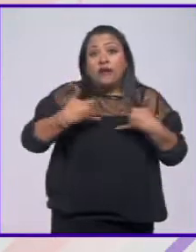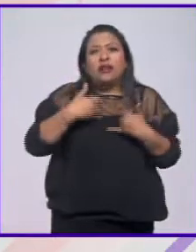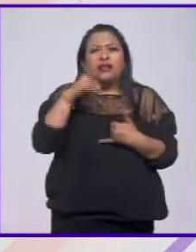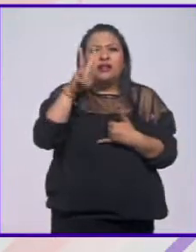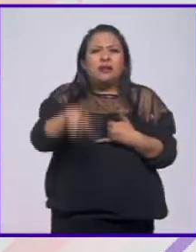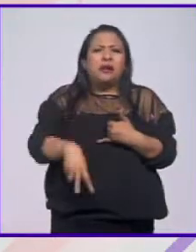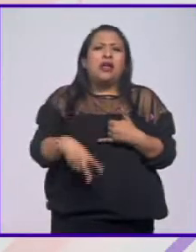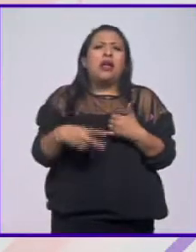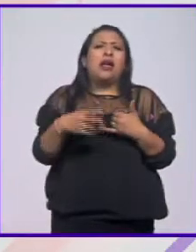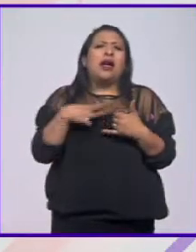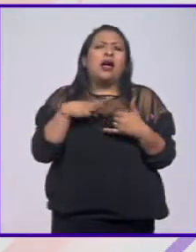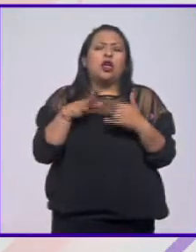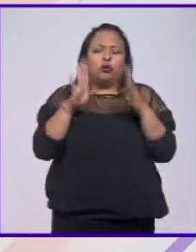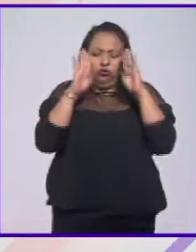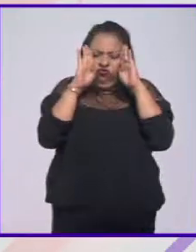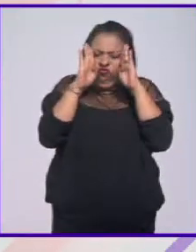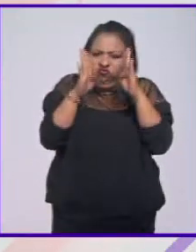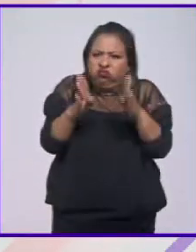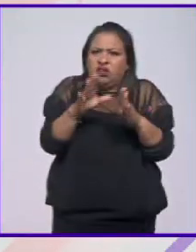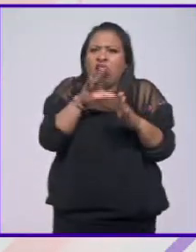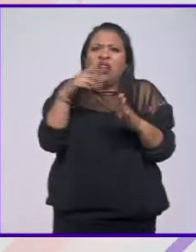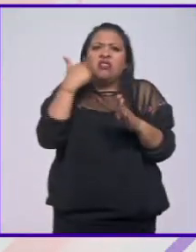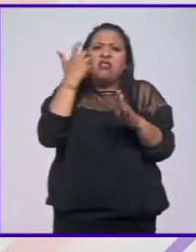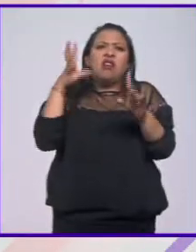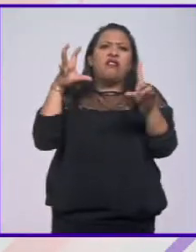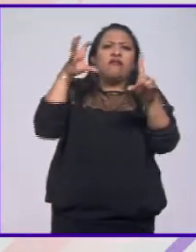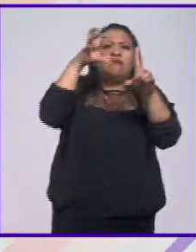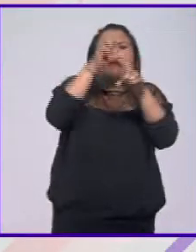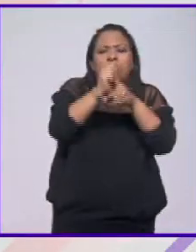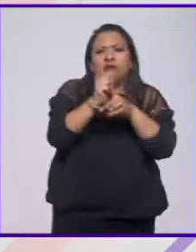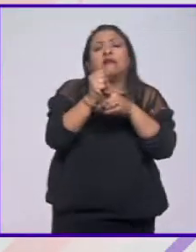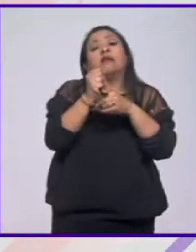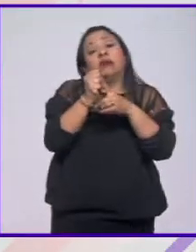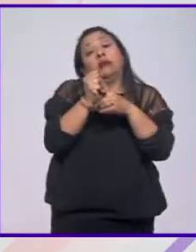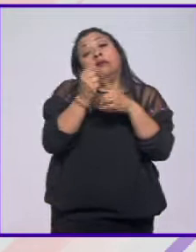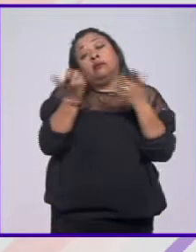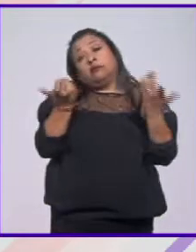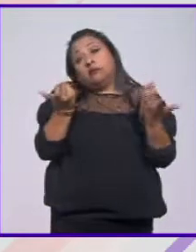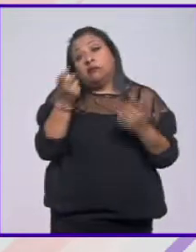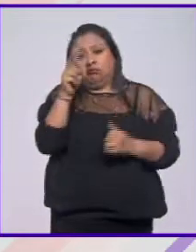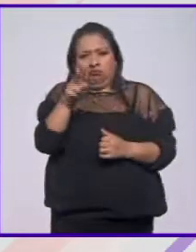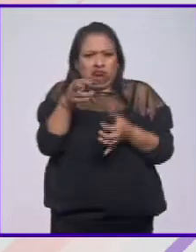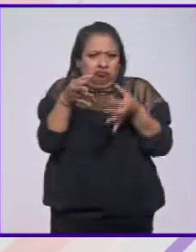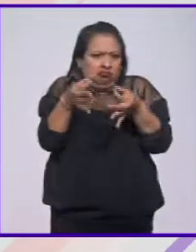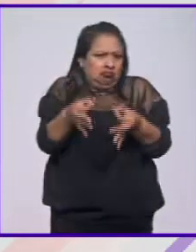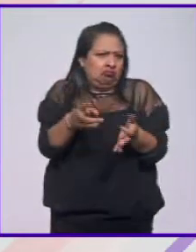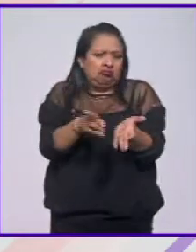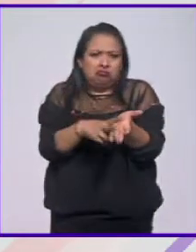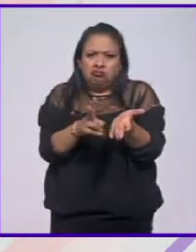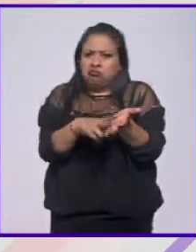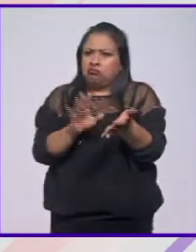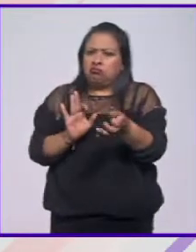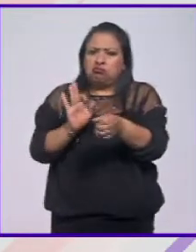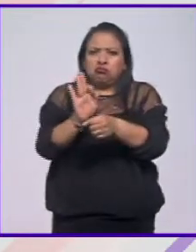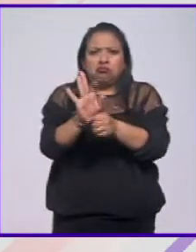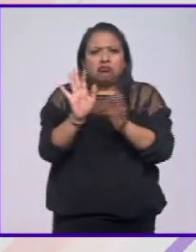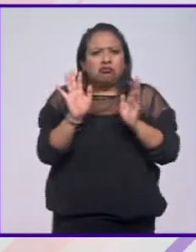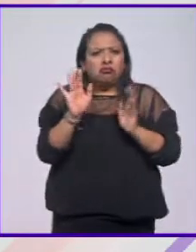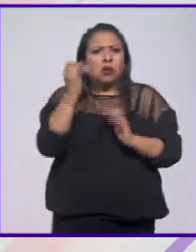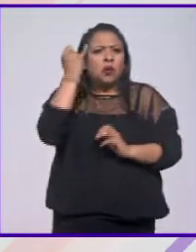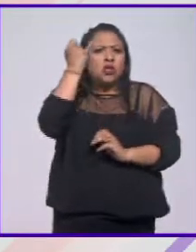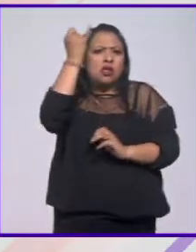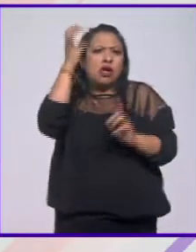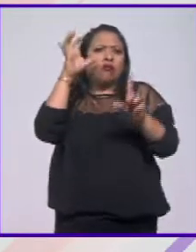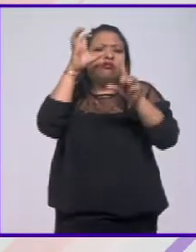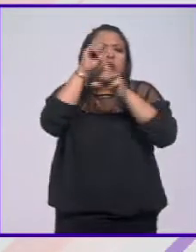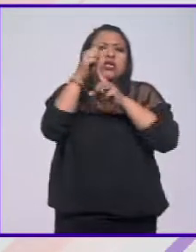dan prácticamente todo por alcanzar ese sueño, y lo hacen de una manera pues muy legítima, defendiendo ese ideal